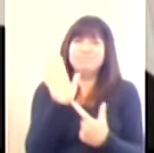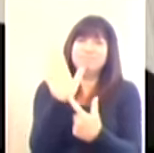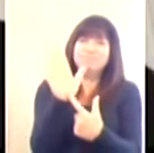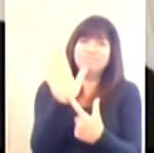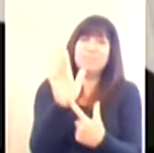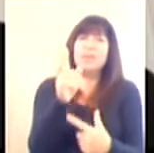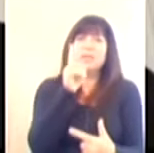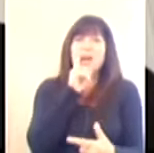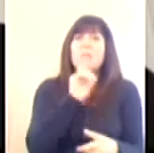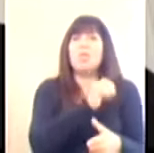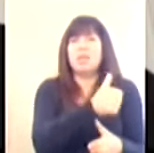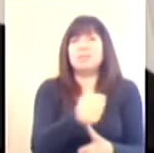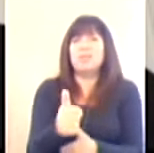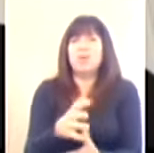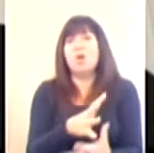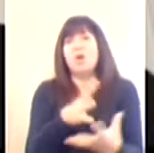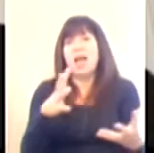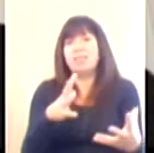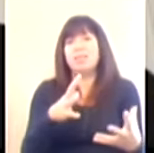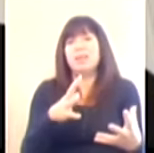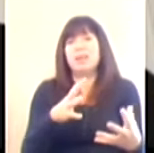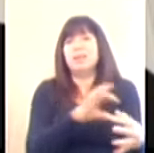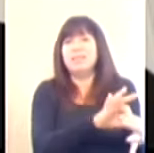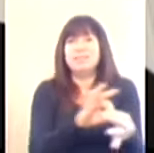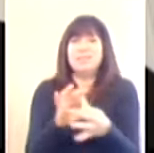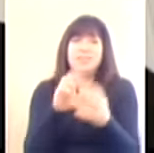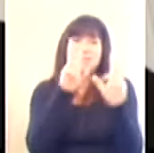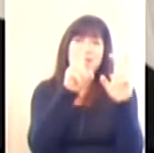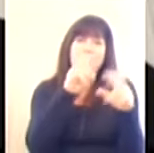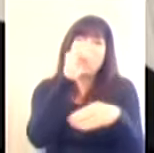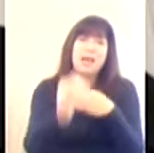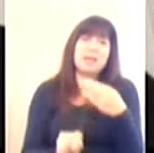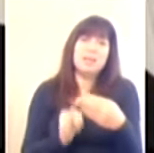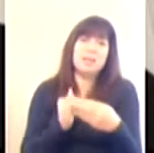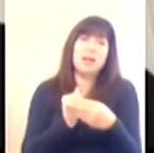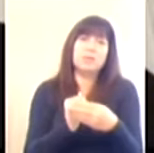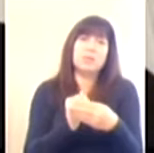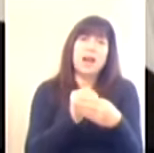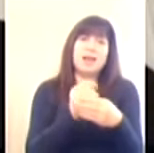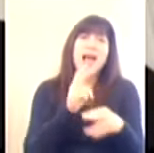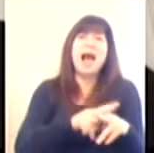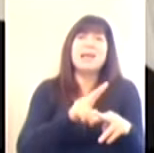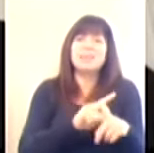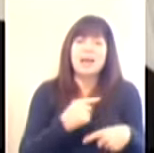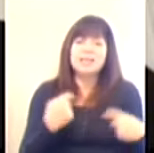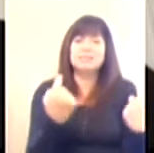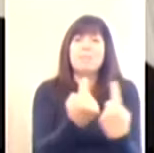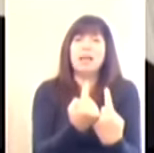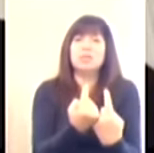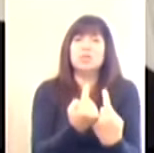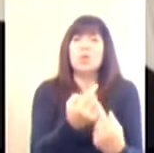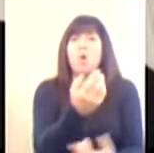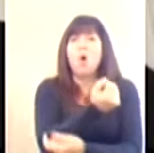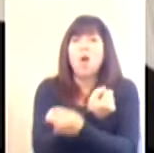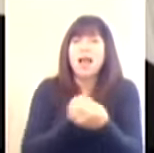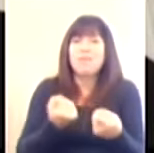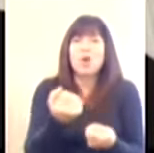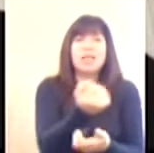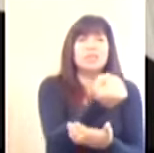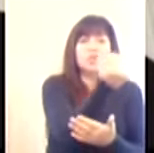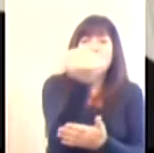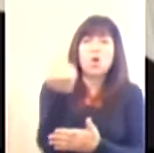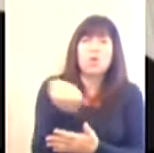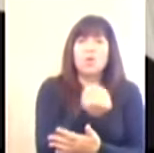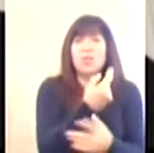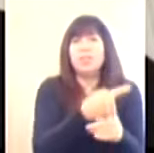tenemos todavía desafíos enormes en materia internacional para efectos de generar los espacios de cooperación y de trabajo conjunto entre los distintos países. No